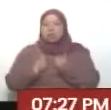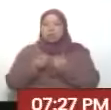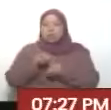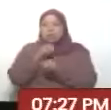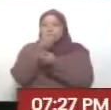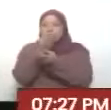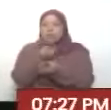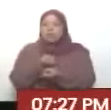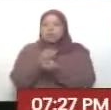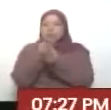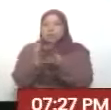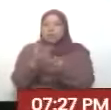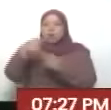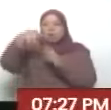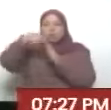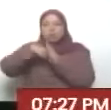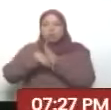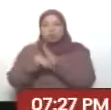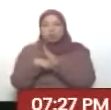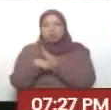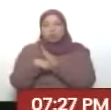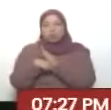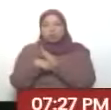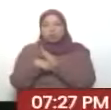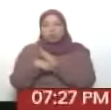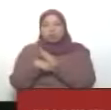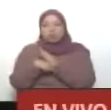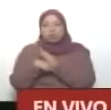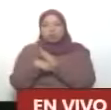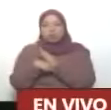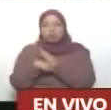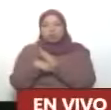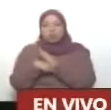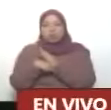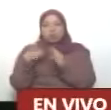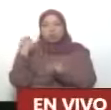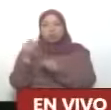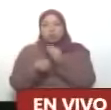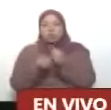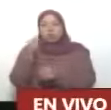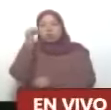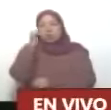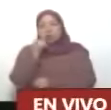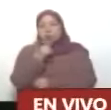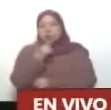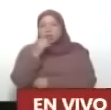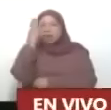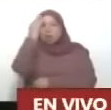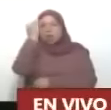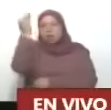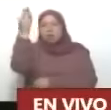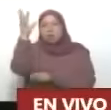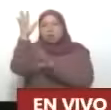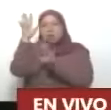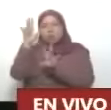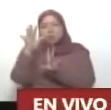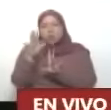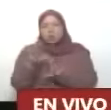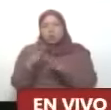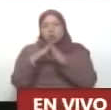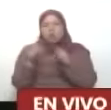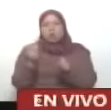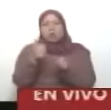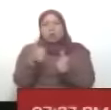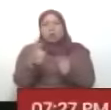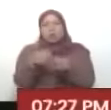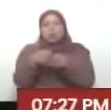mensaje profundo. Yo quise hacerla el sábado para pedirle a Dios sus bendiciones para que todo